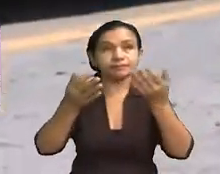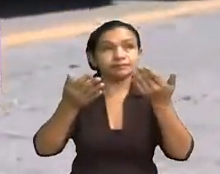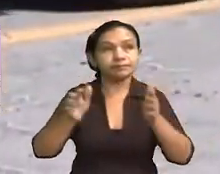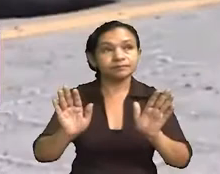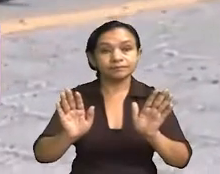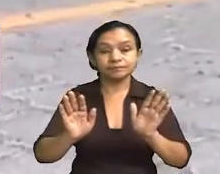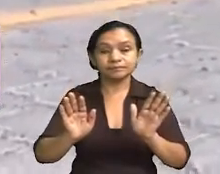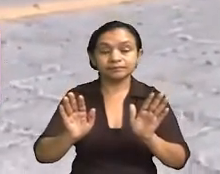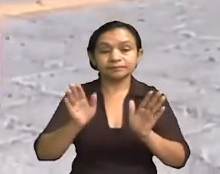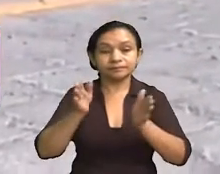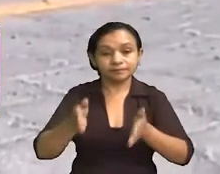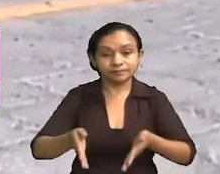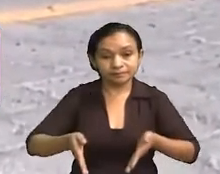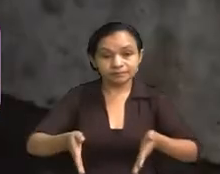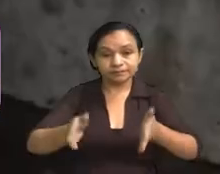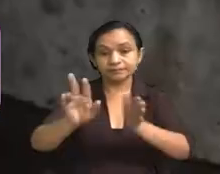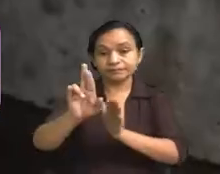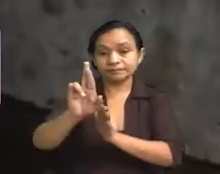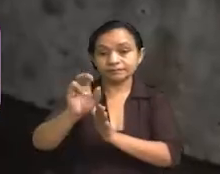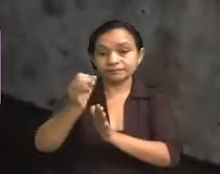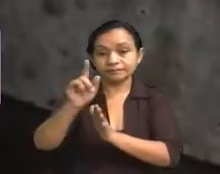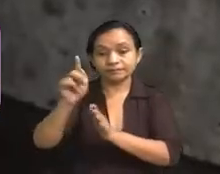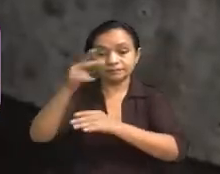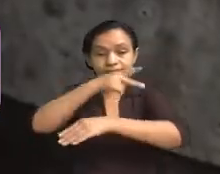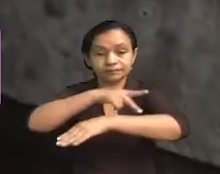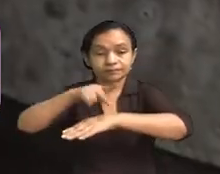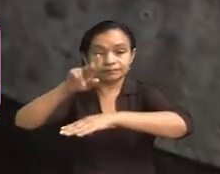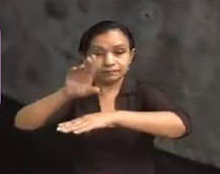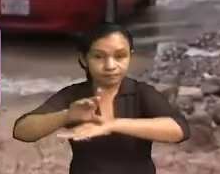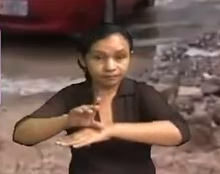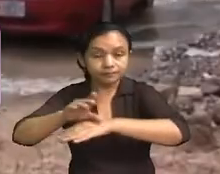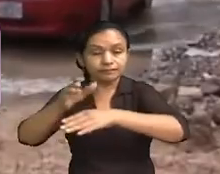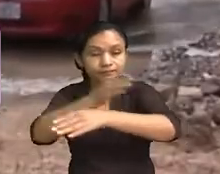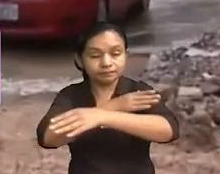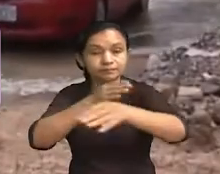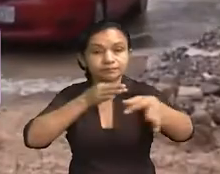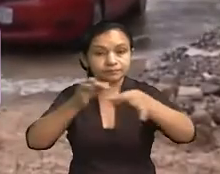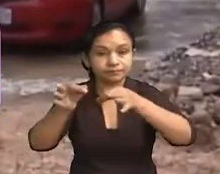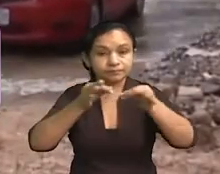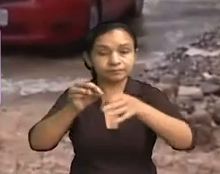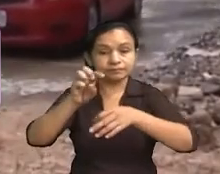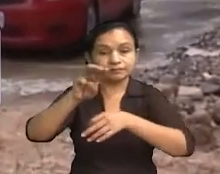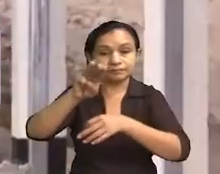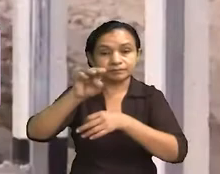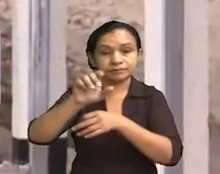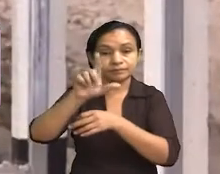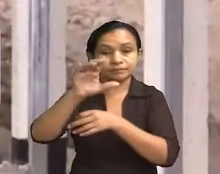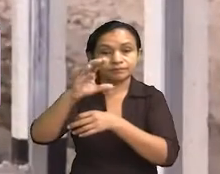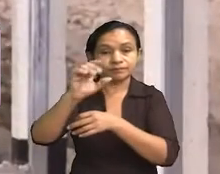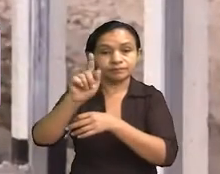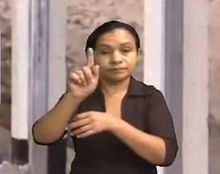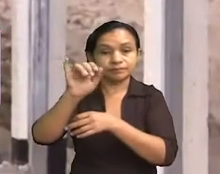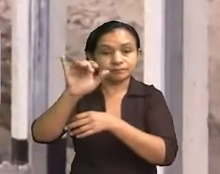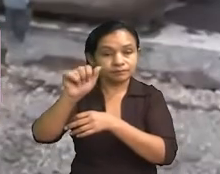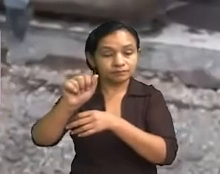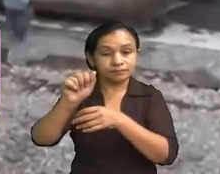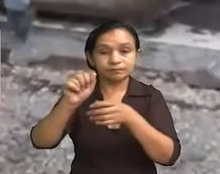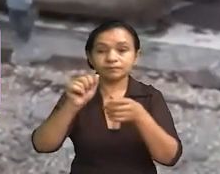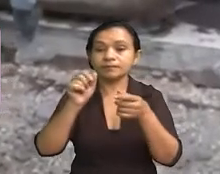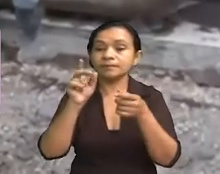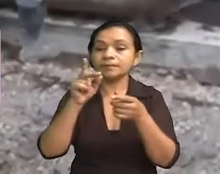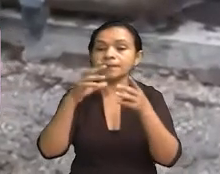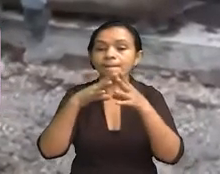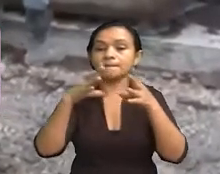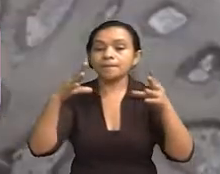el tramo Rosita Puerto Cabeza, sí, que sí, también te lo había mencionado, Malacatoya, El Papayal, que esta es una arteria que